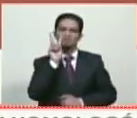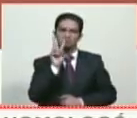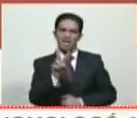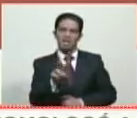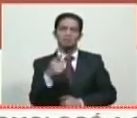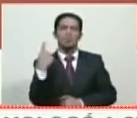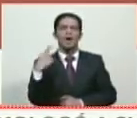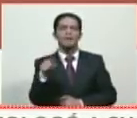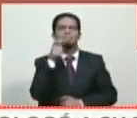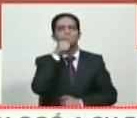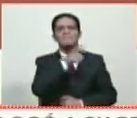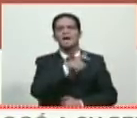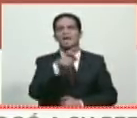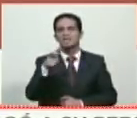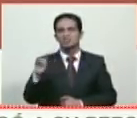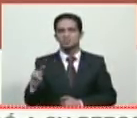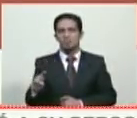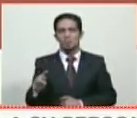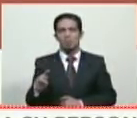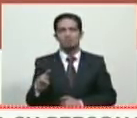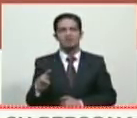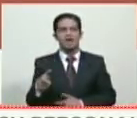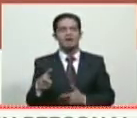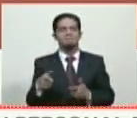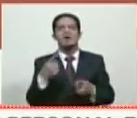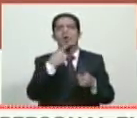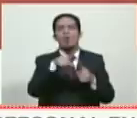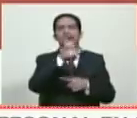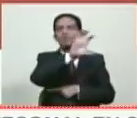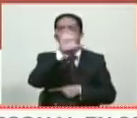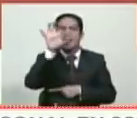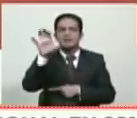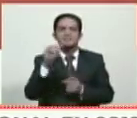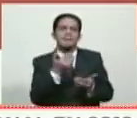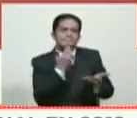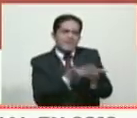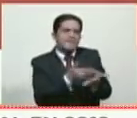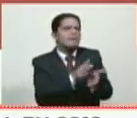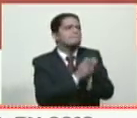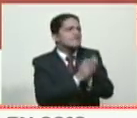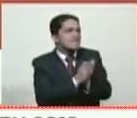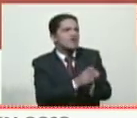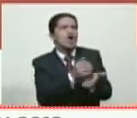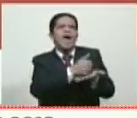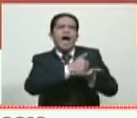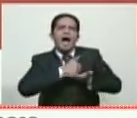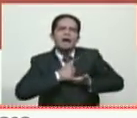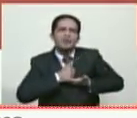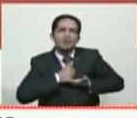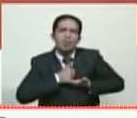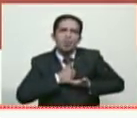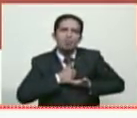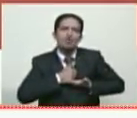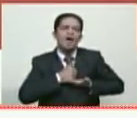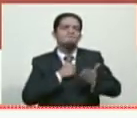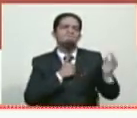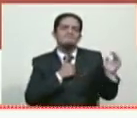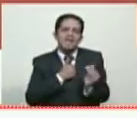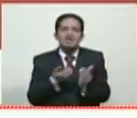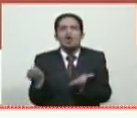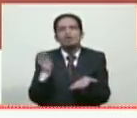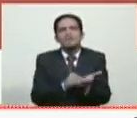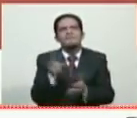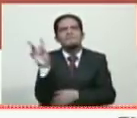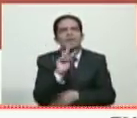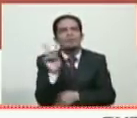venezolanas y venezolanos en nuestras embajadas en Perú, en Ecuador, en Colombia, en Brasil, pidiendo regresar a